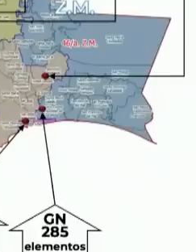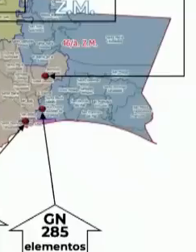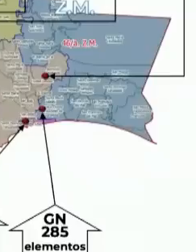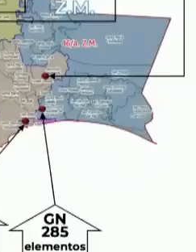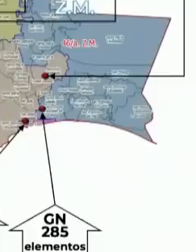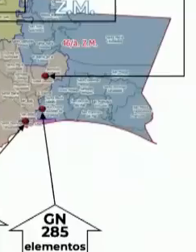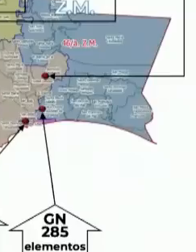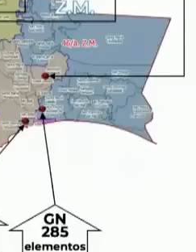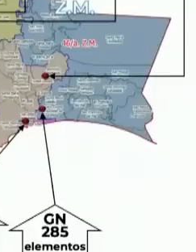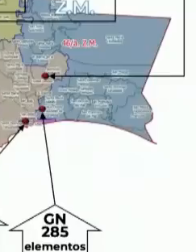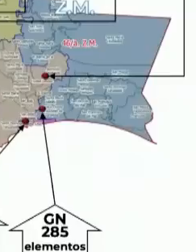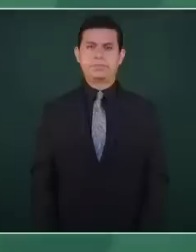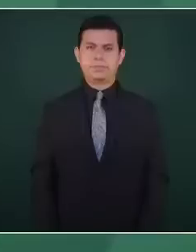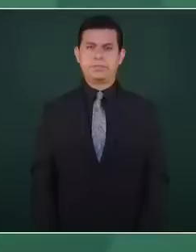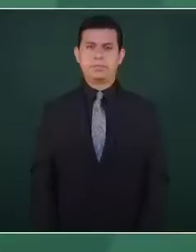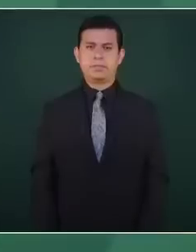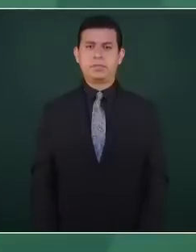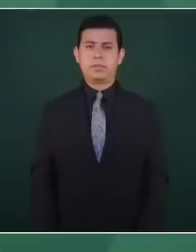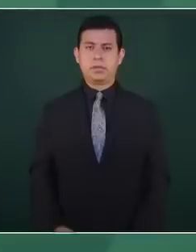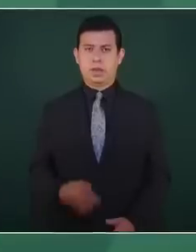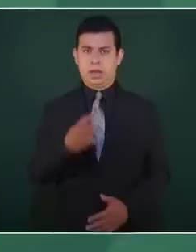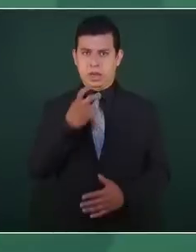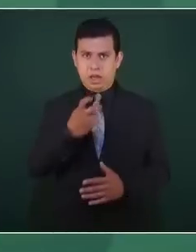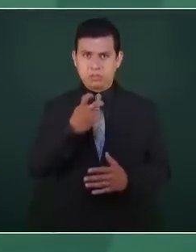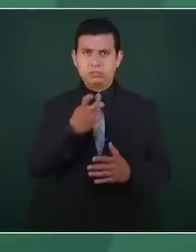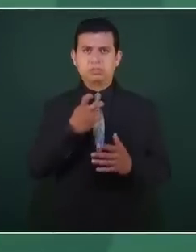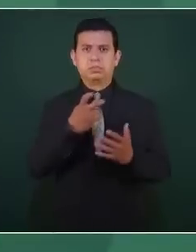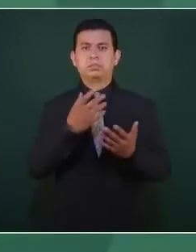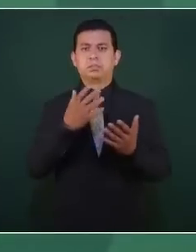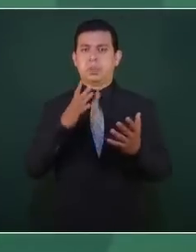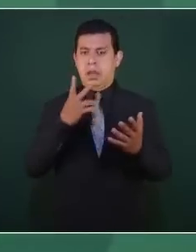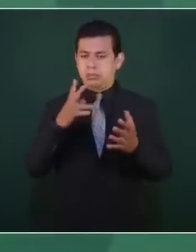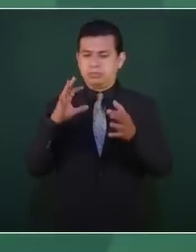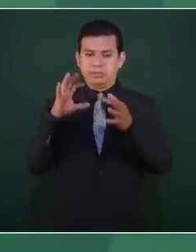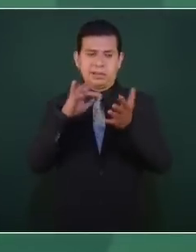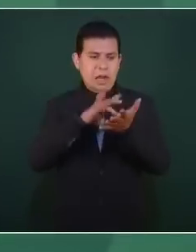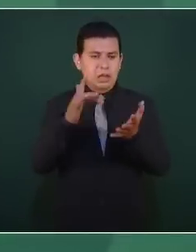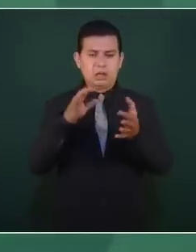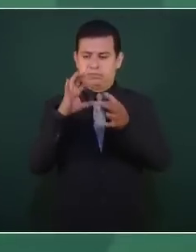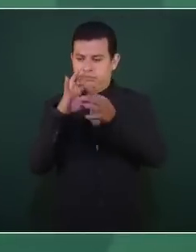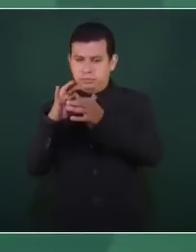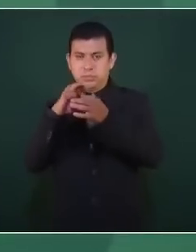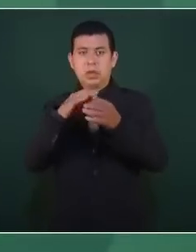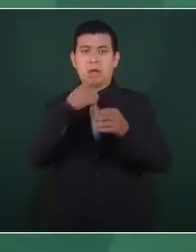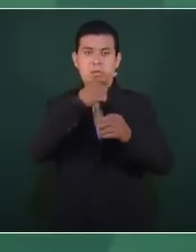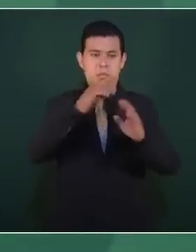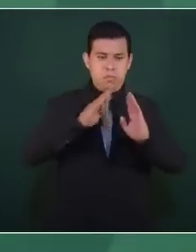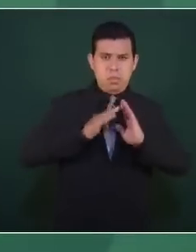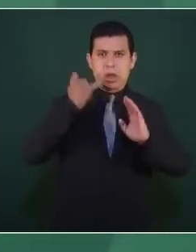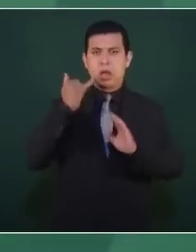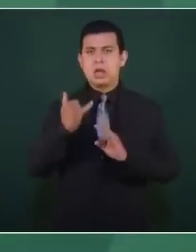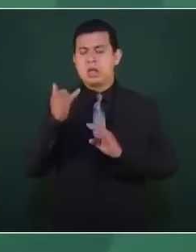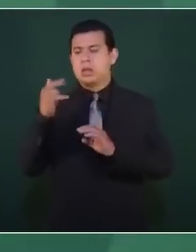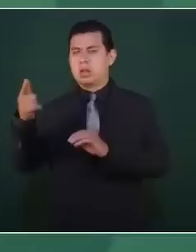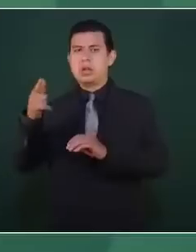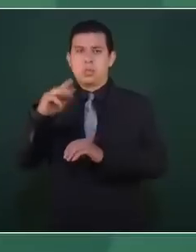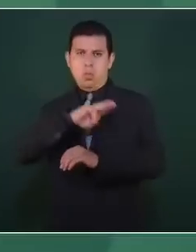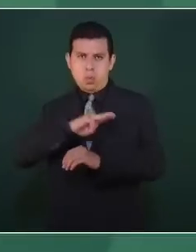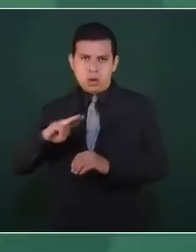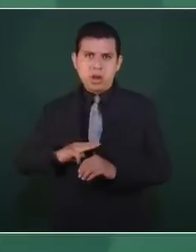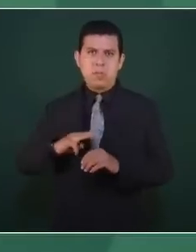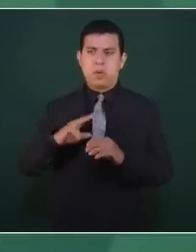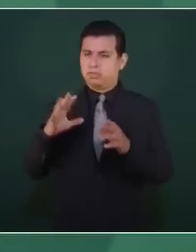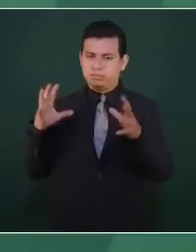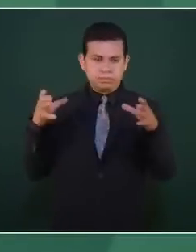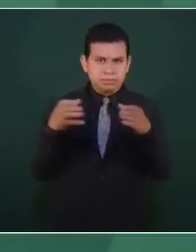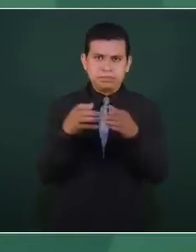11.199 son operativos, que en unión con las fuerzas estatales y las policías municipales se tiene un